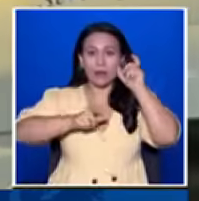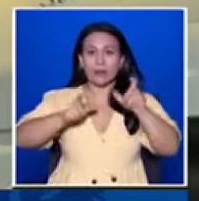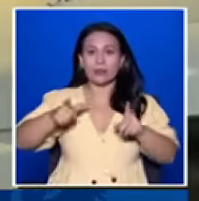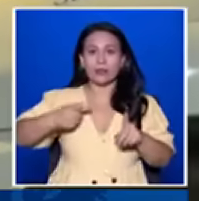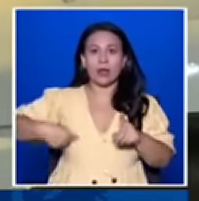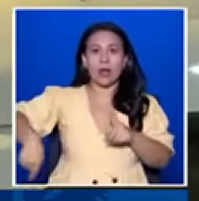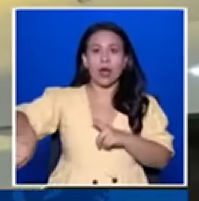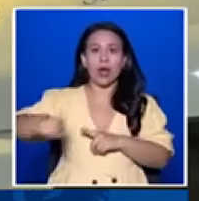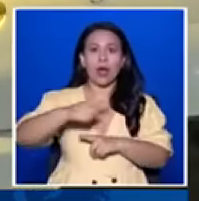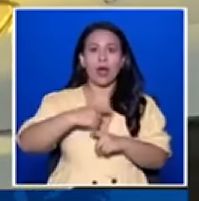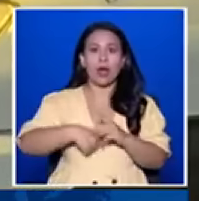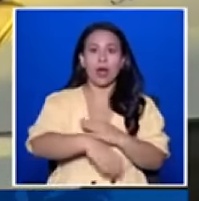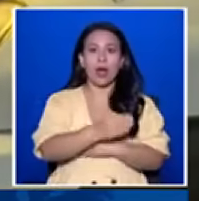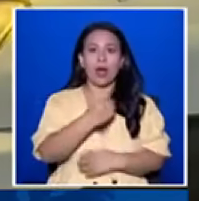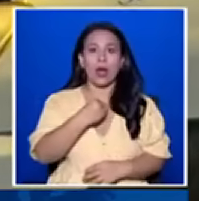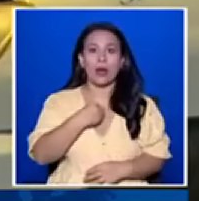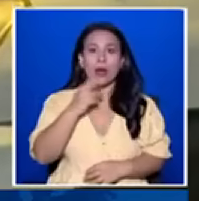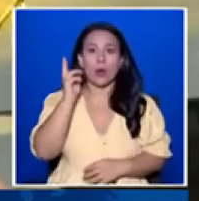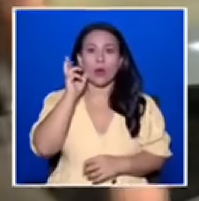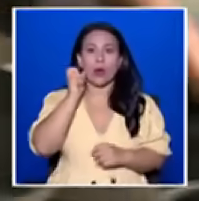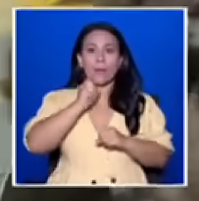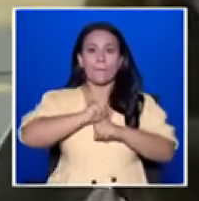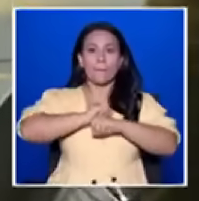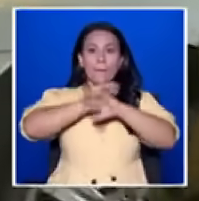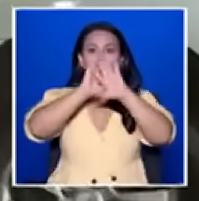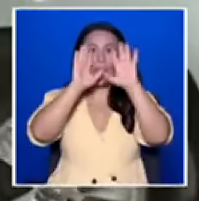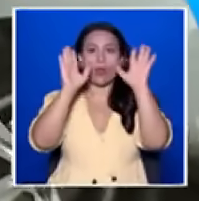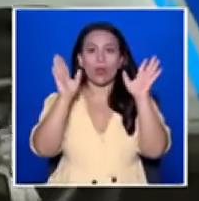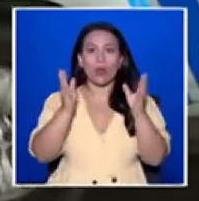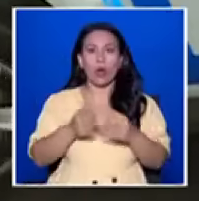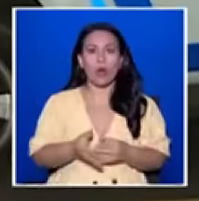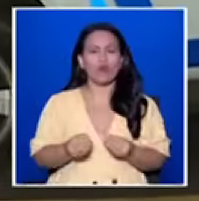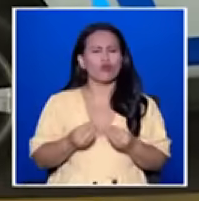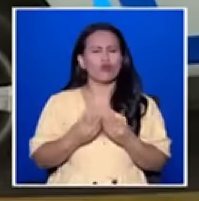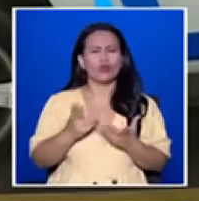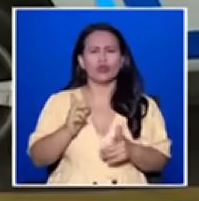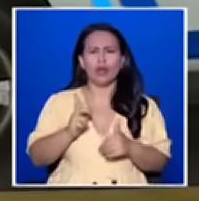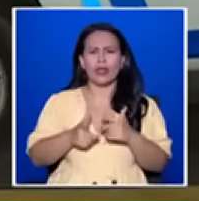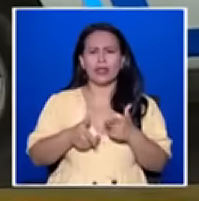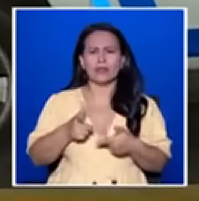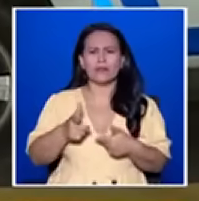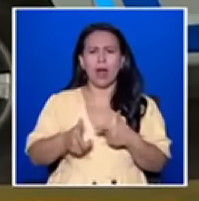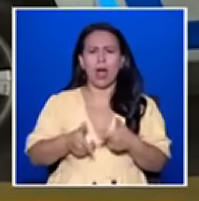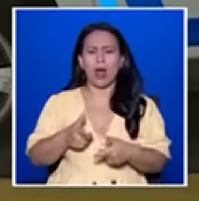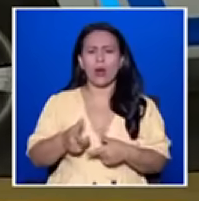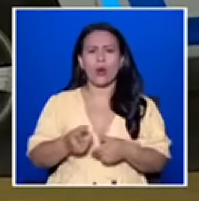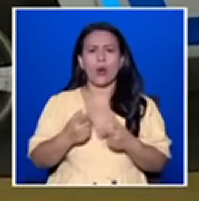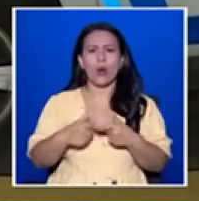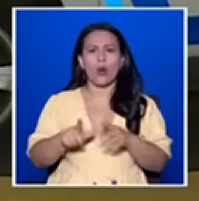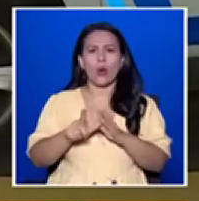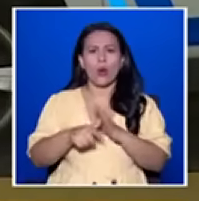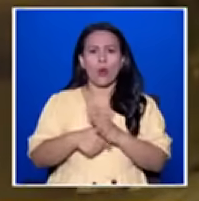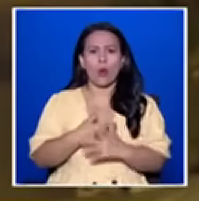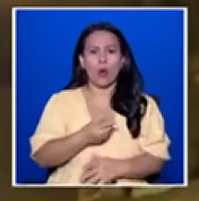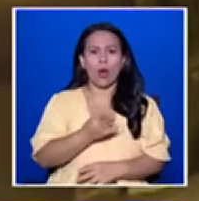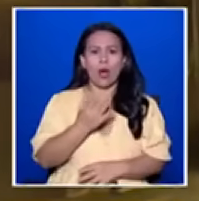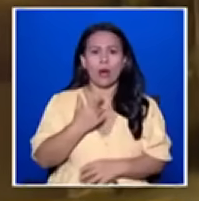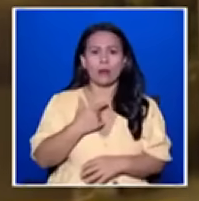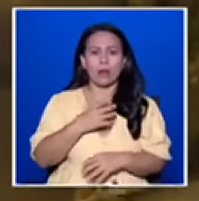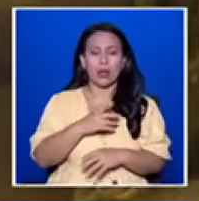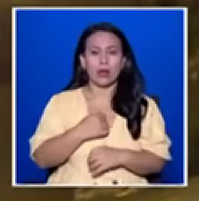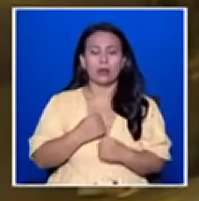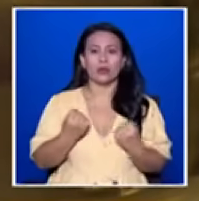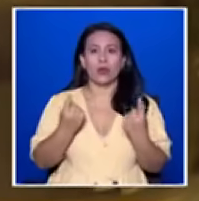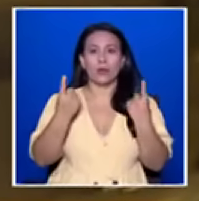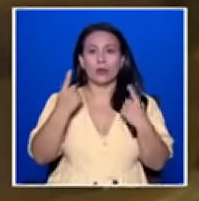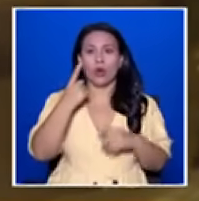del sector. Simplemente se escuchó en la madrugada muchos disparos, y lo cual fue la sorpresa de que